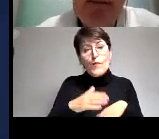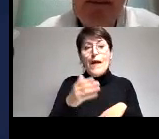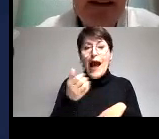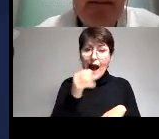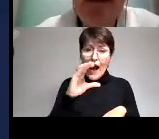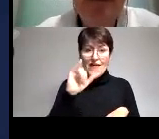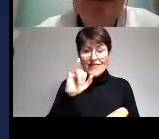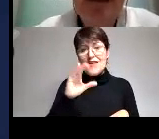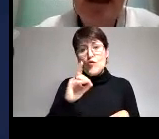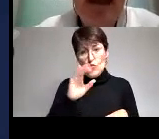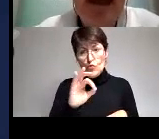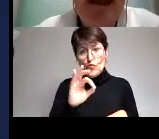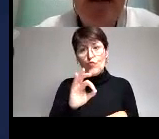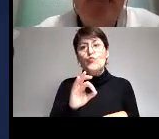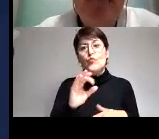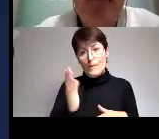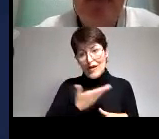podría haber perfectamente